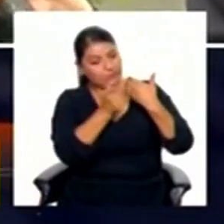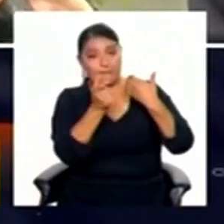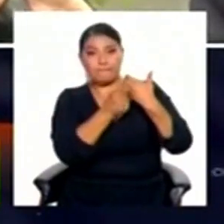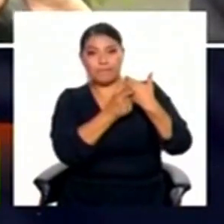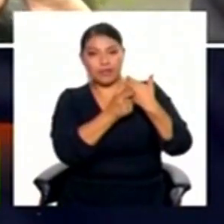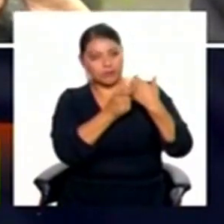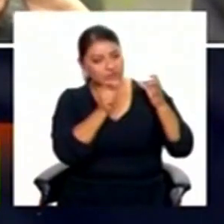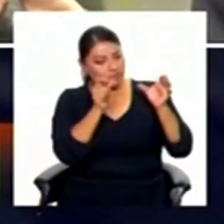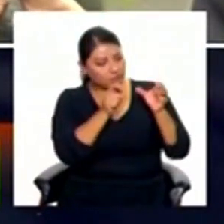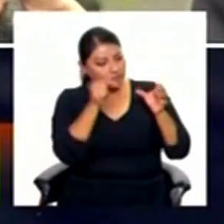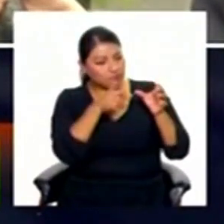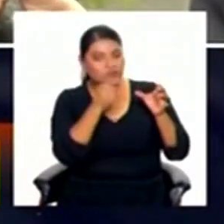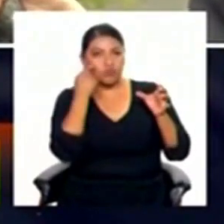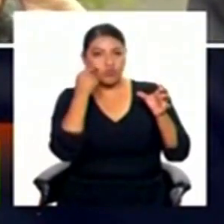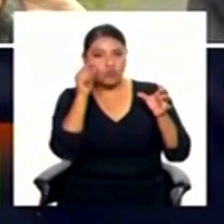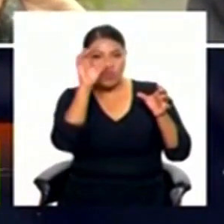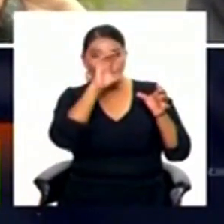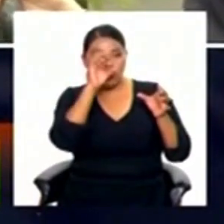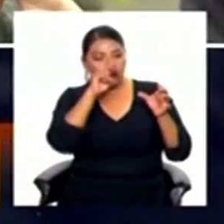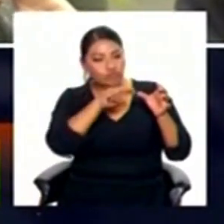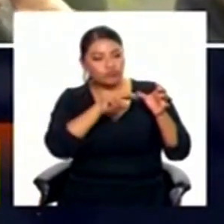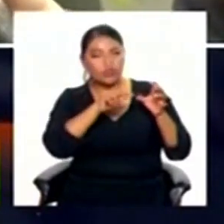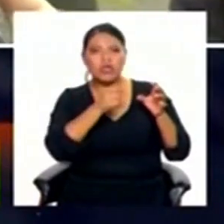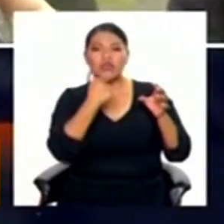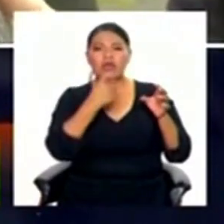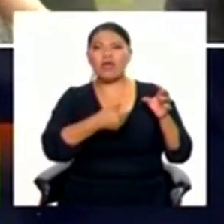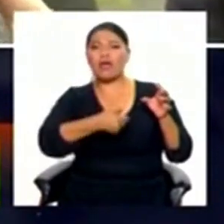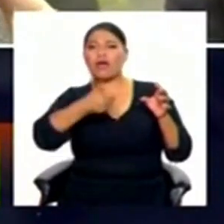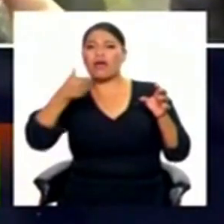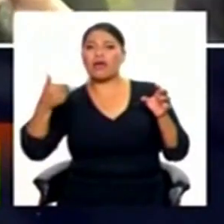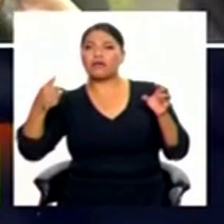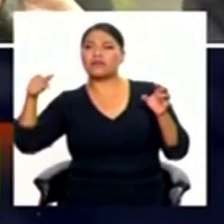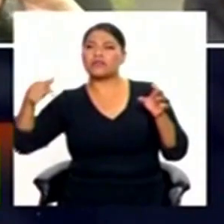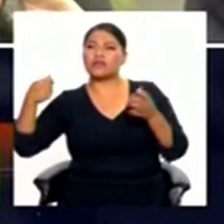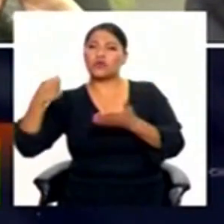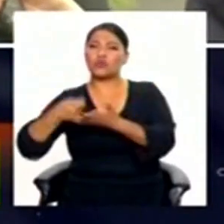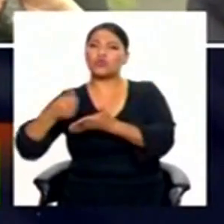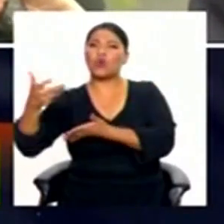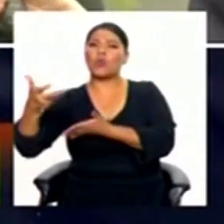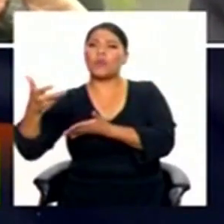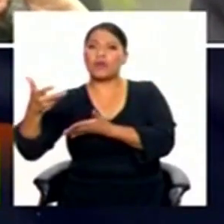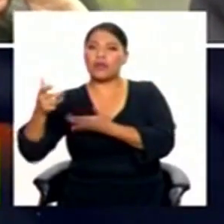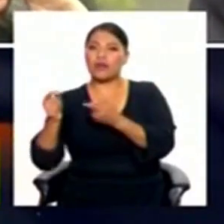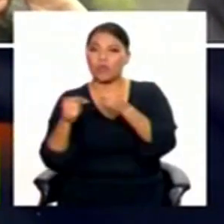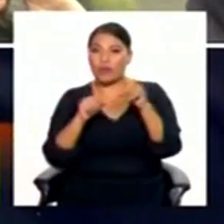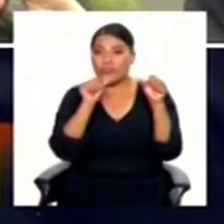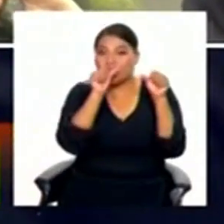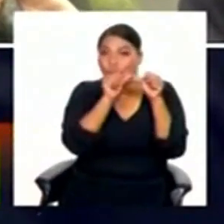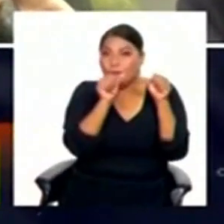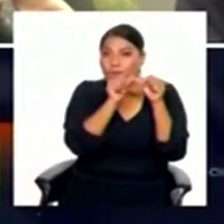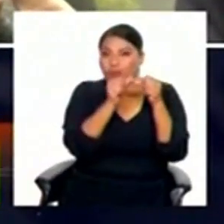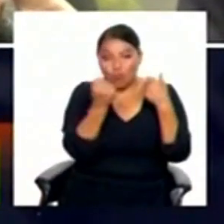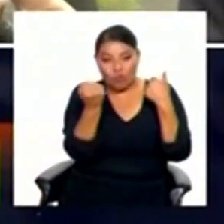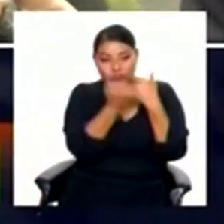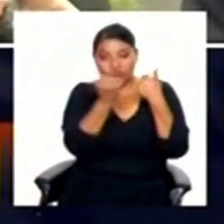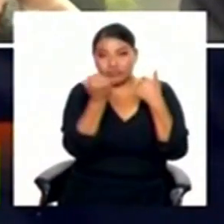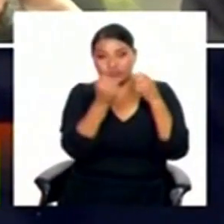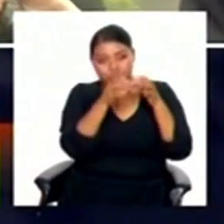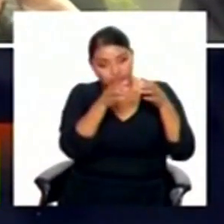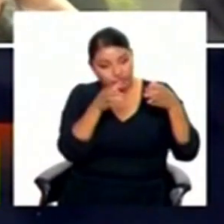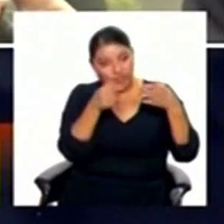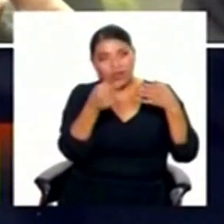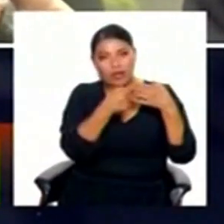persona natural o jurídica puede haber adquirido este producto. Es por ello que se va a hacer esa trazabilidad con la